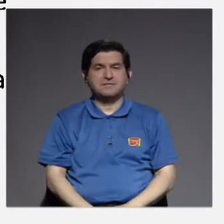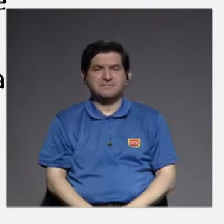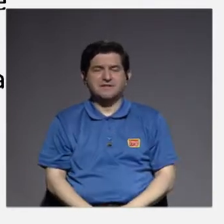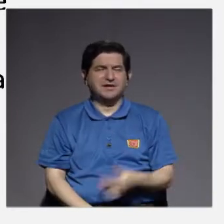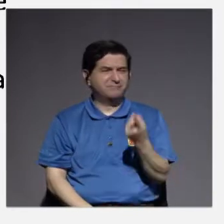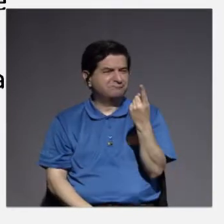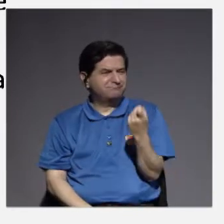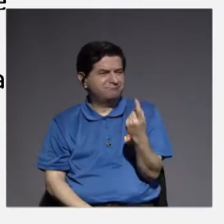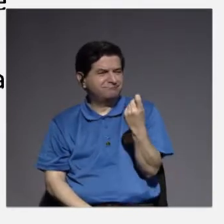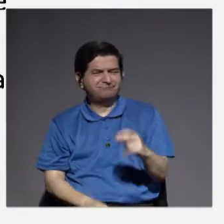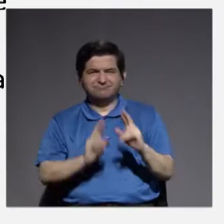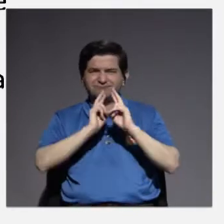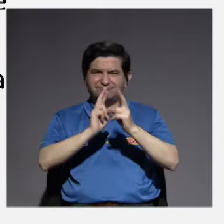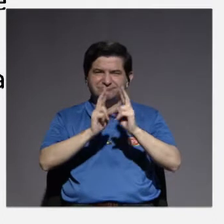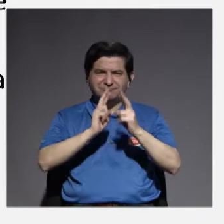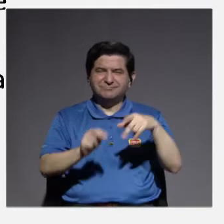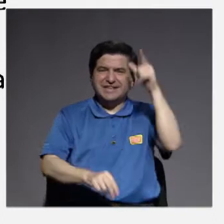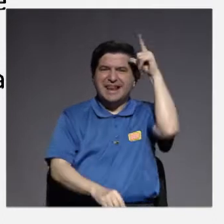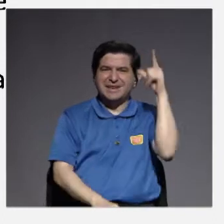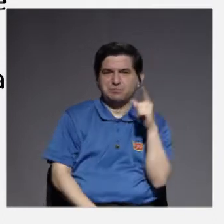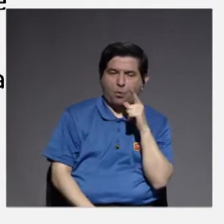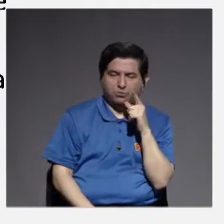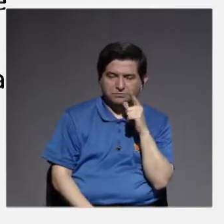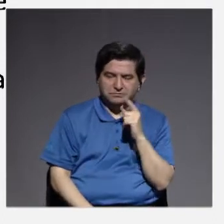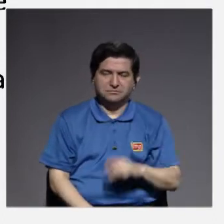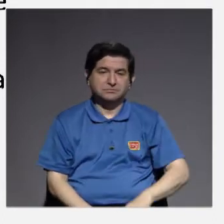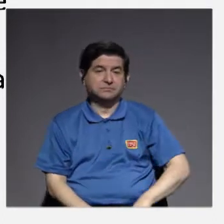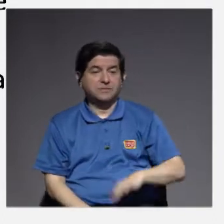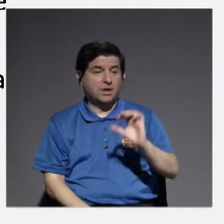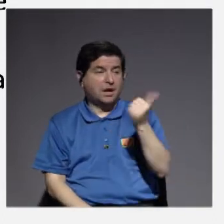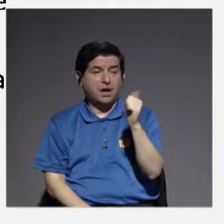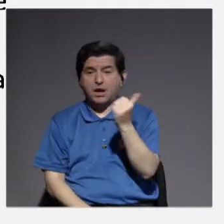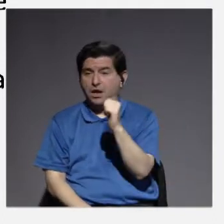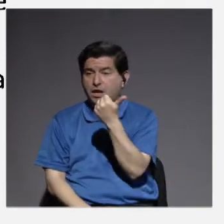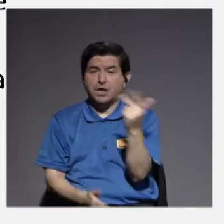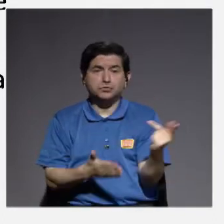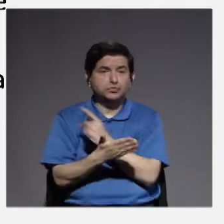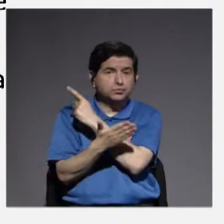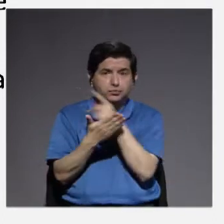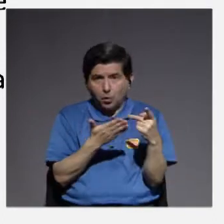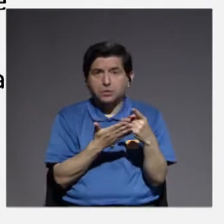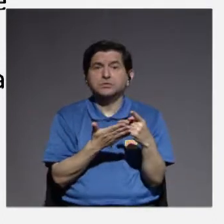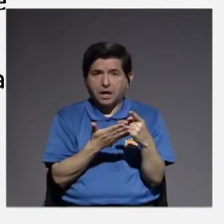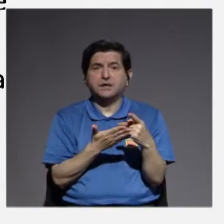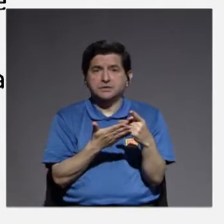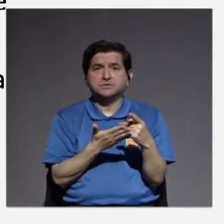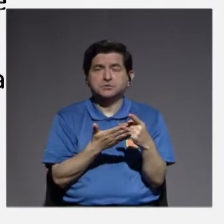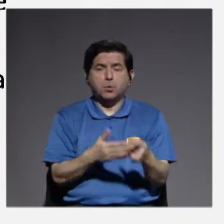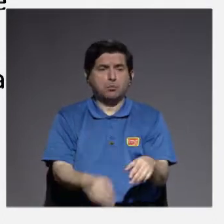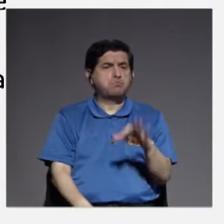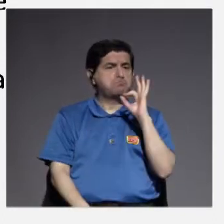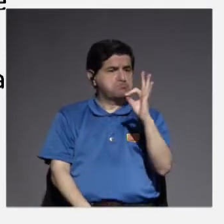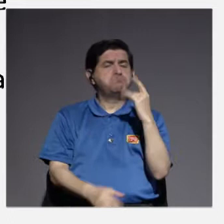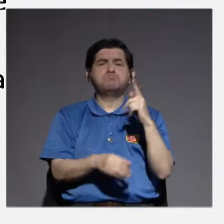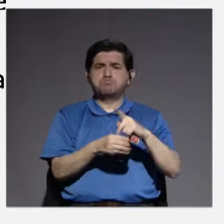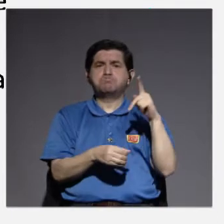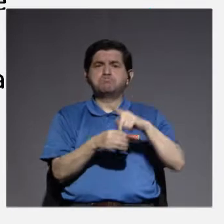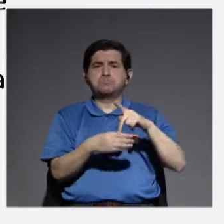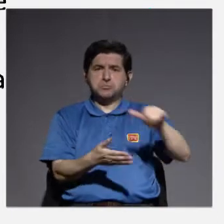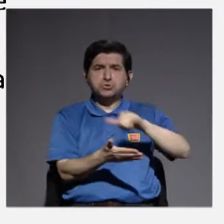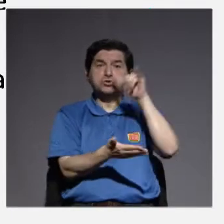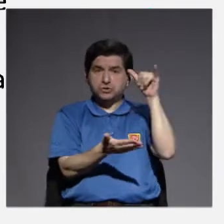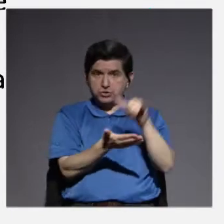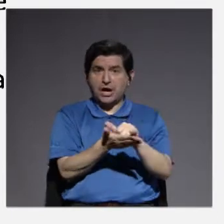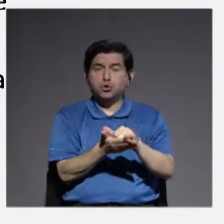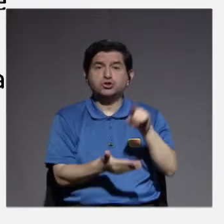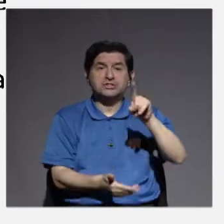deficiencia importante en las respuestas de Limón, ya que en los demás provincias se logró una muy buena participación, San José